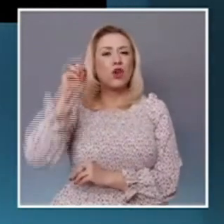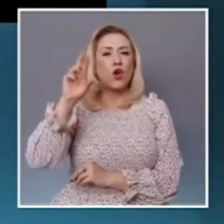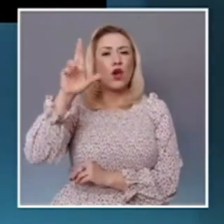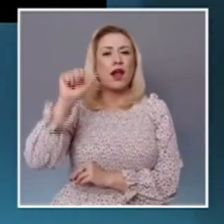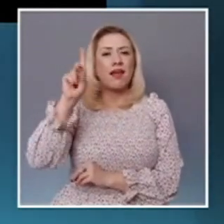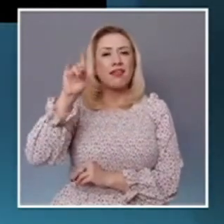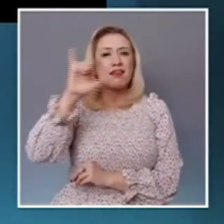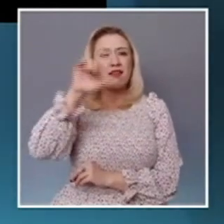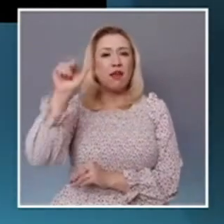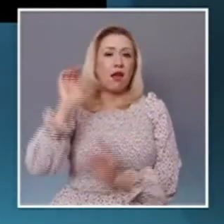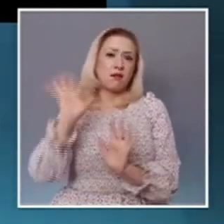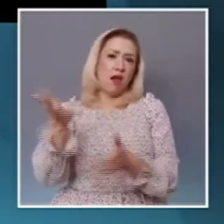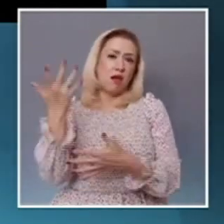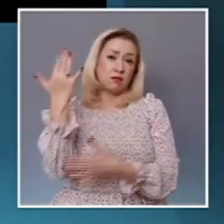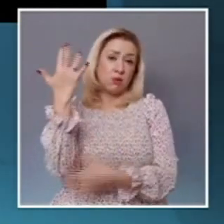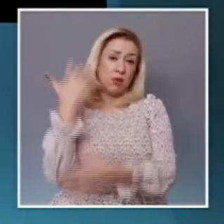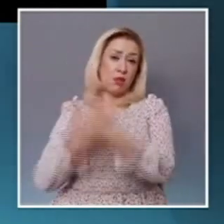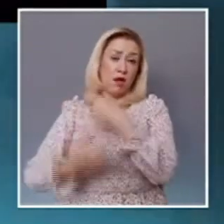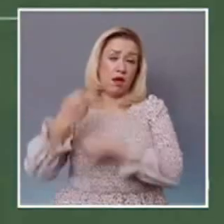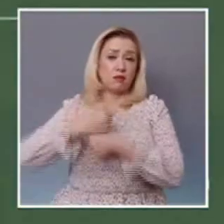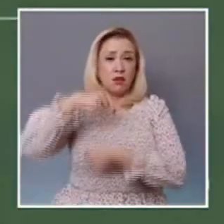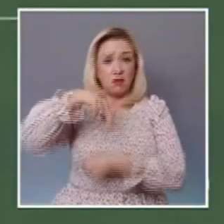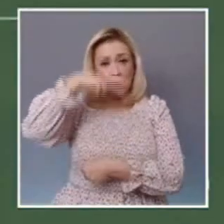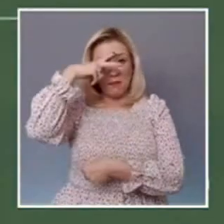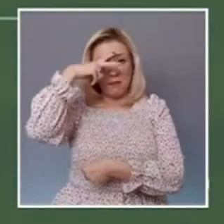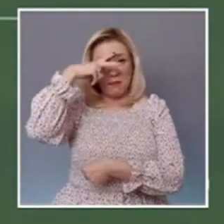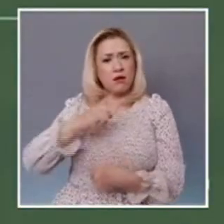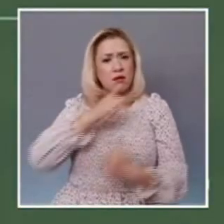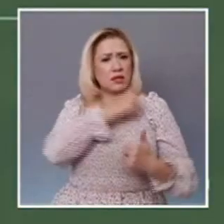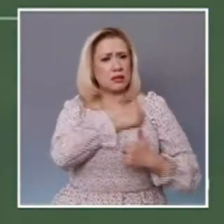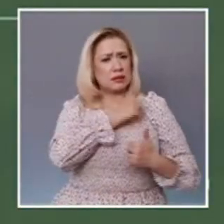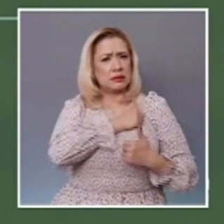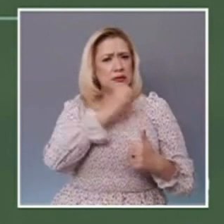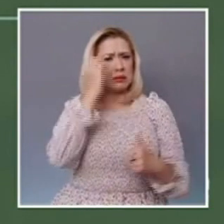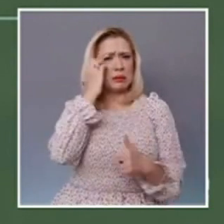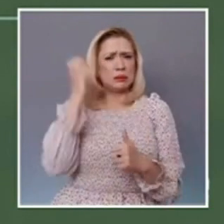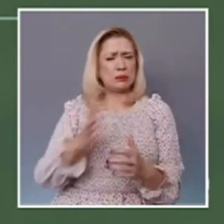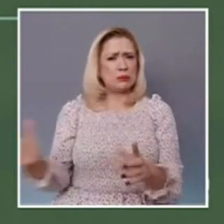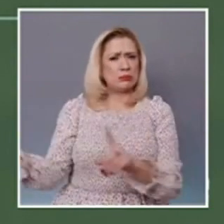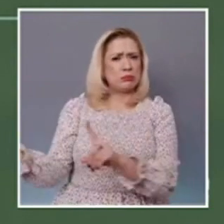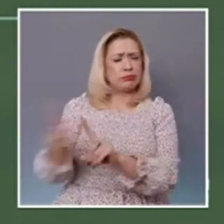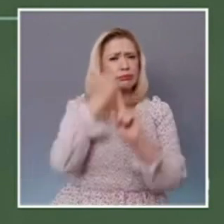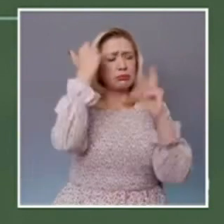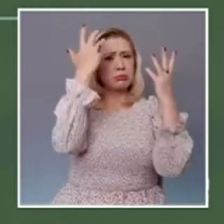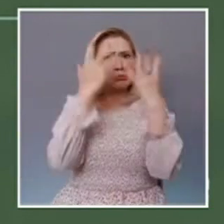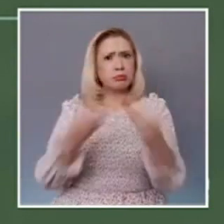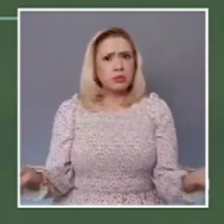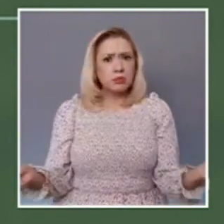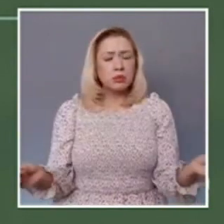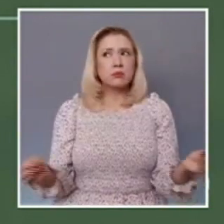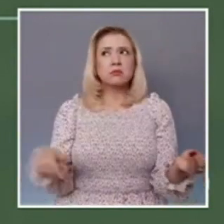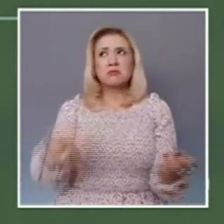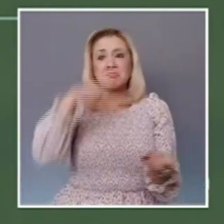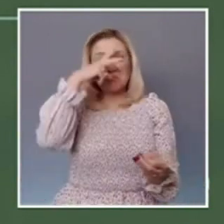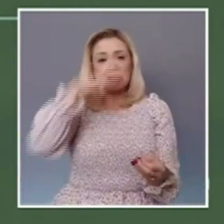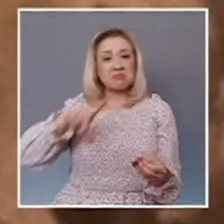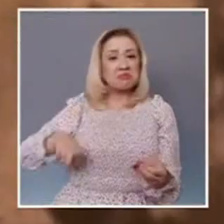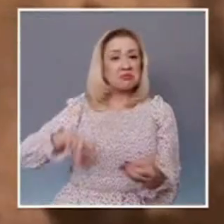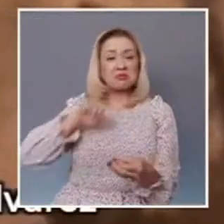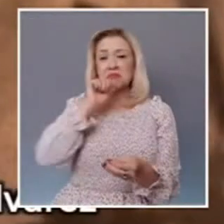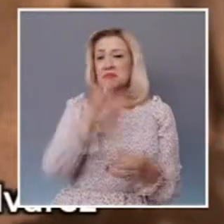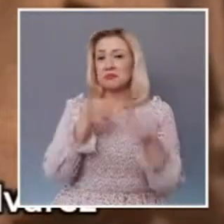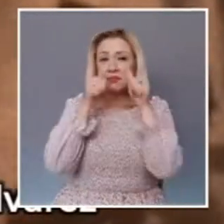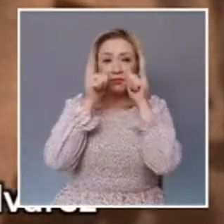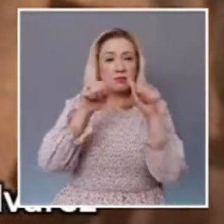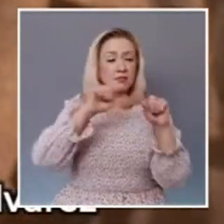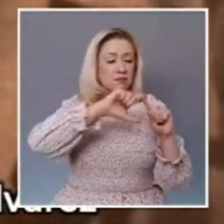el Estado mexicano ha incumplido y se ha visto incapaz de hacer frente a la crisis de desapariciones en el territorio nacional. Esto